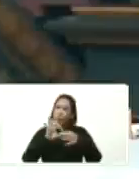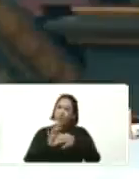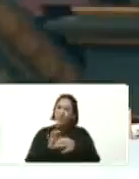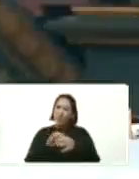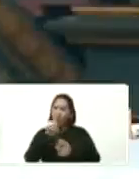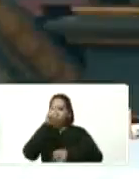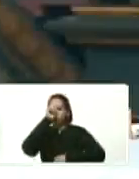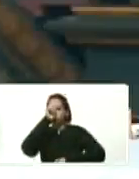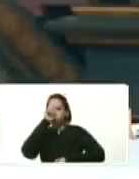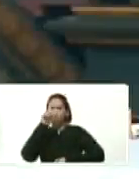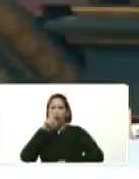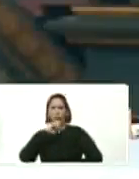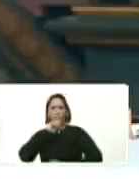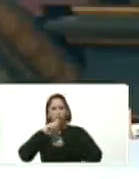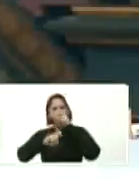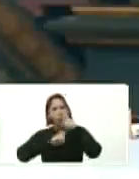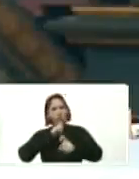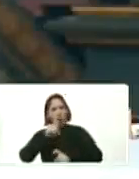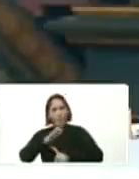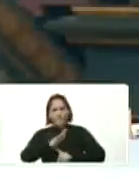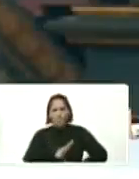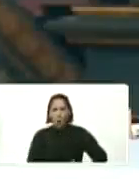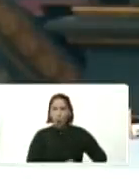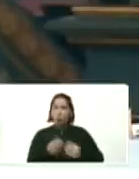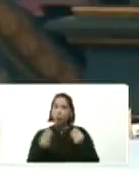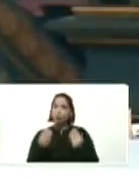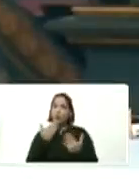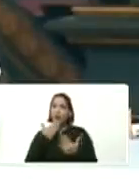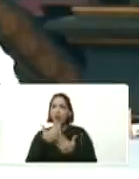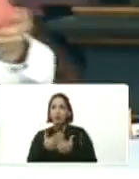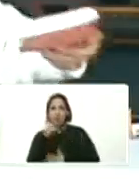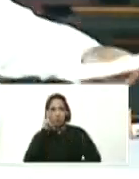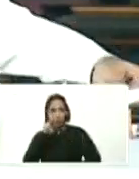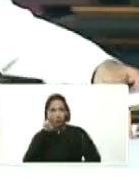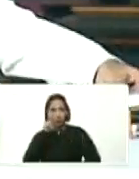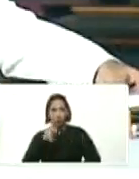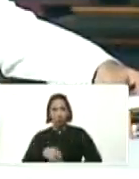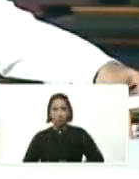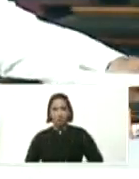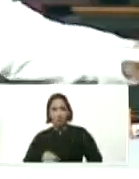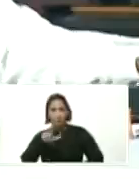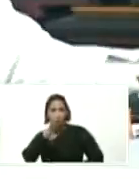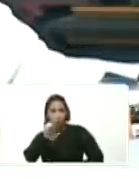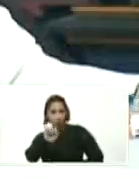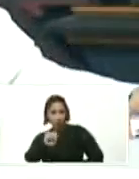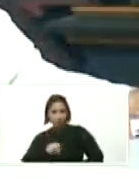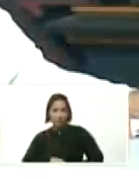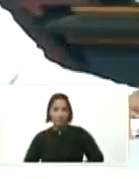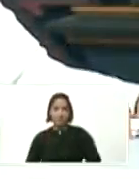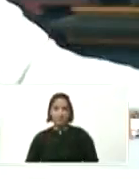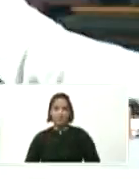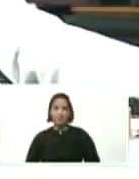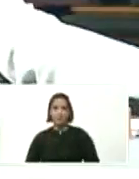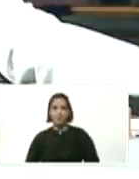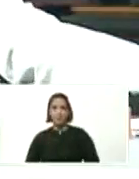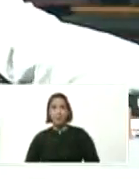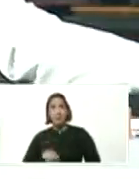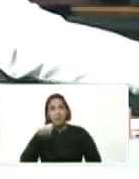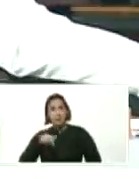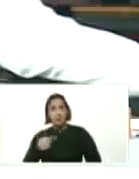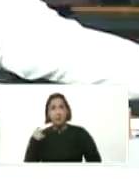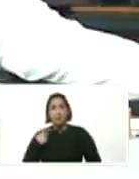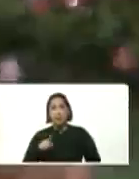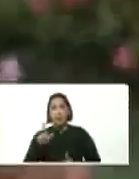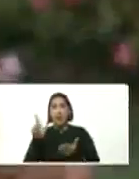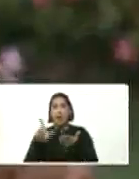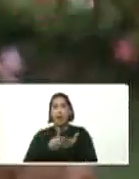ignorancia, al odio, a la discriminación. Muchas gracias, profesor Luis Brito García. Aquí tenemos los